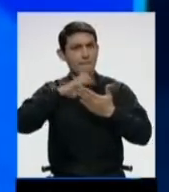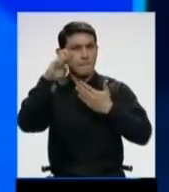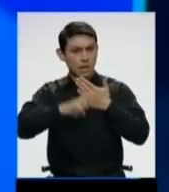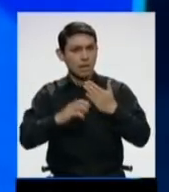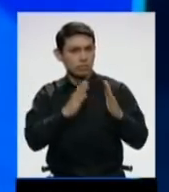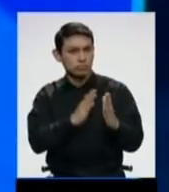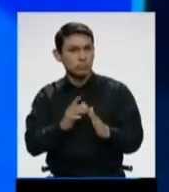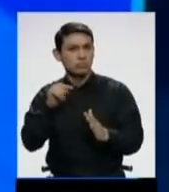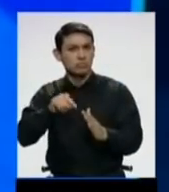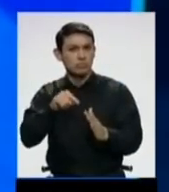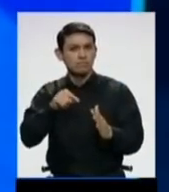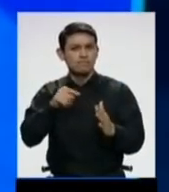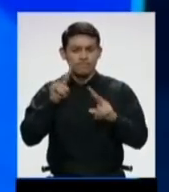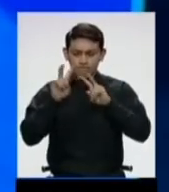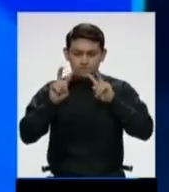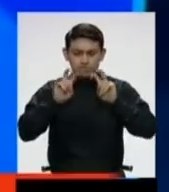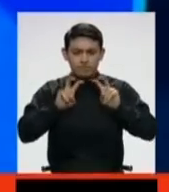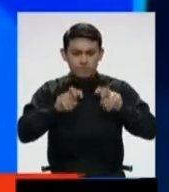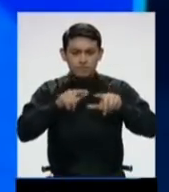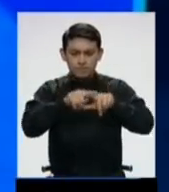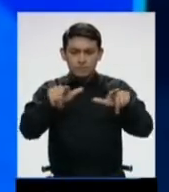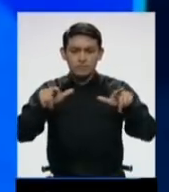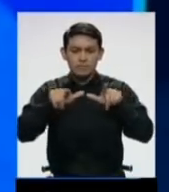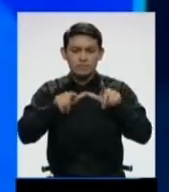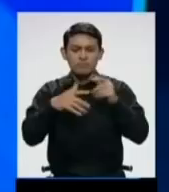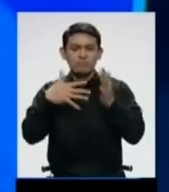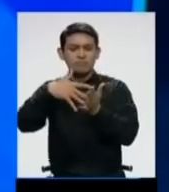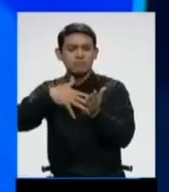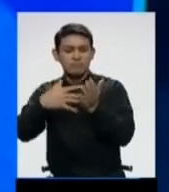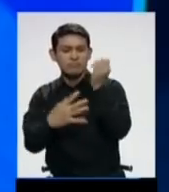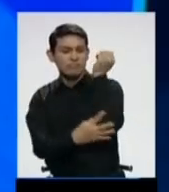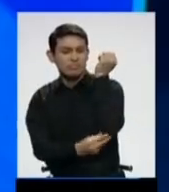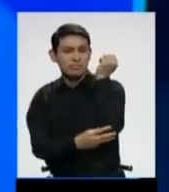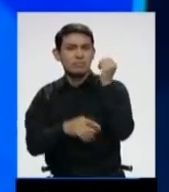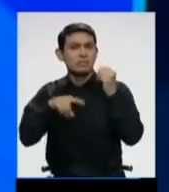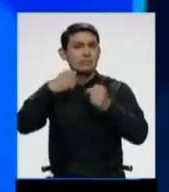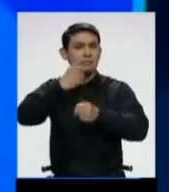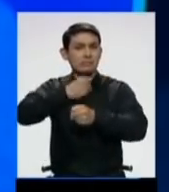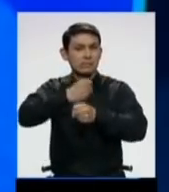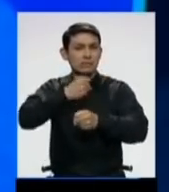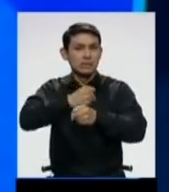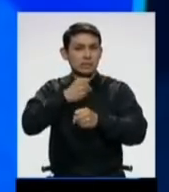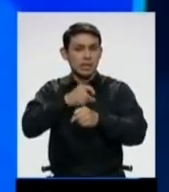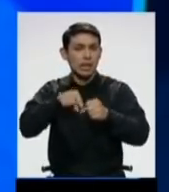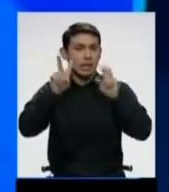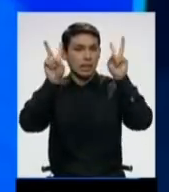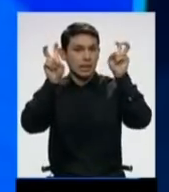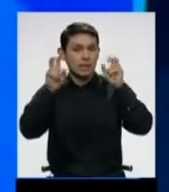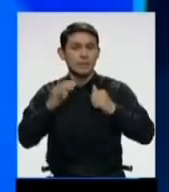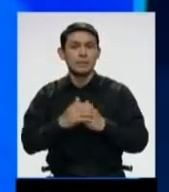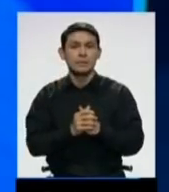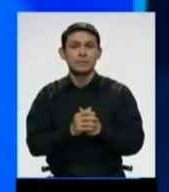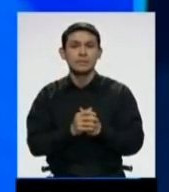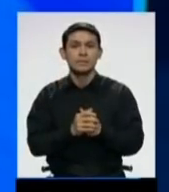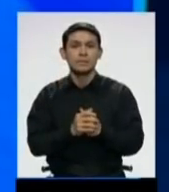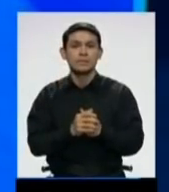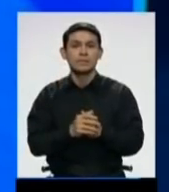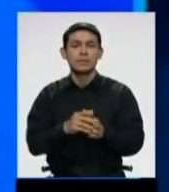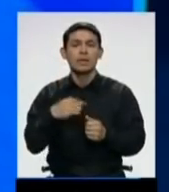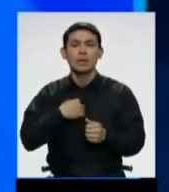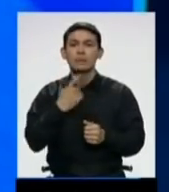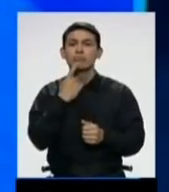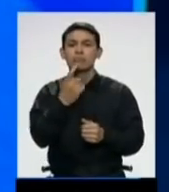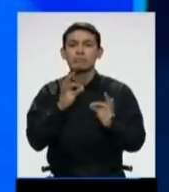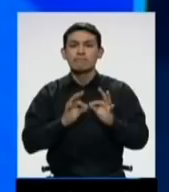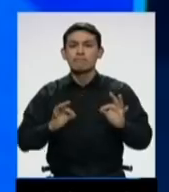toda una serie de estudios también que se han hecho de todas las zonas vulnerables de riesgo y hay que trabajar en el tema de reubicación. Hay un tema importante que faltó mencionar en